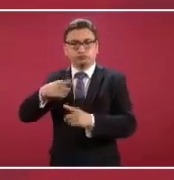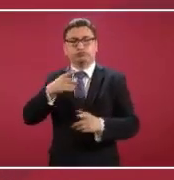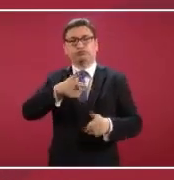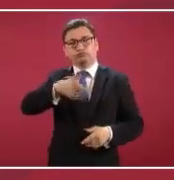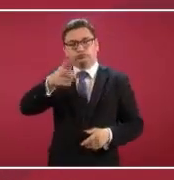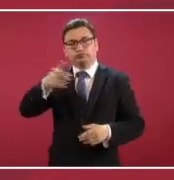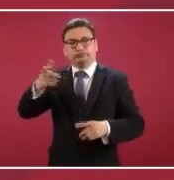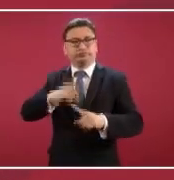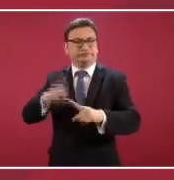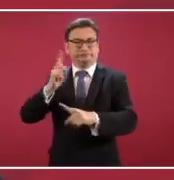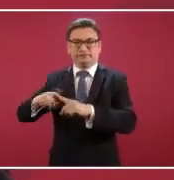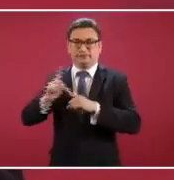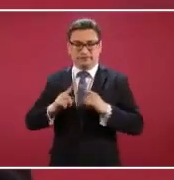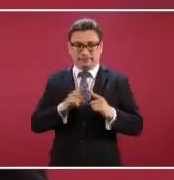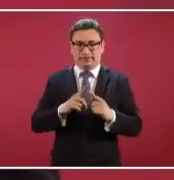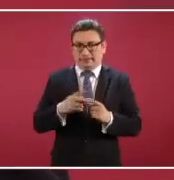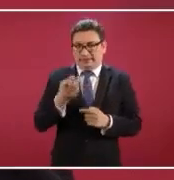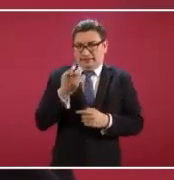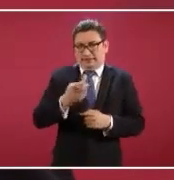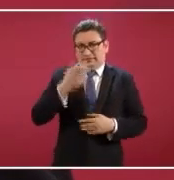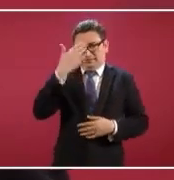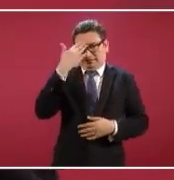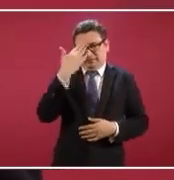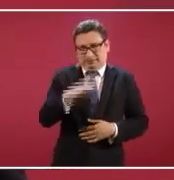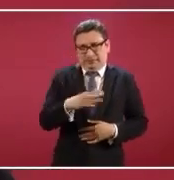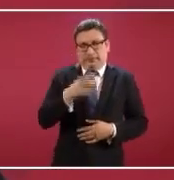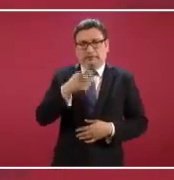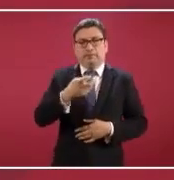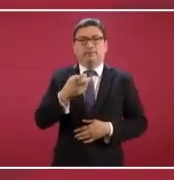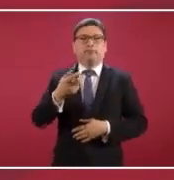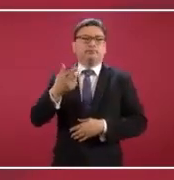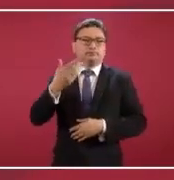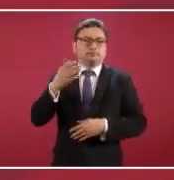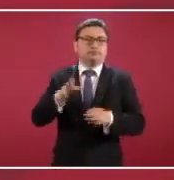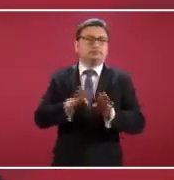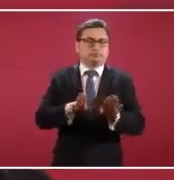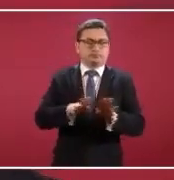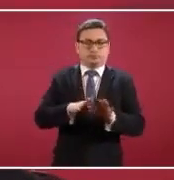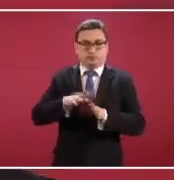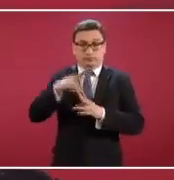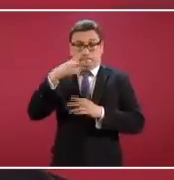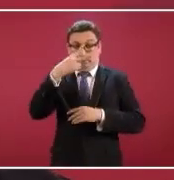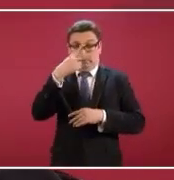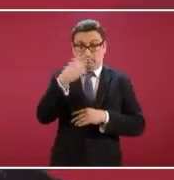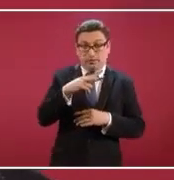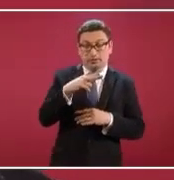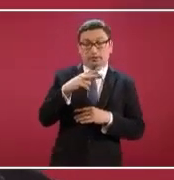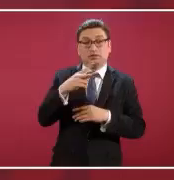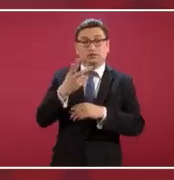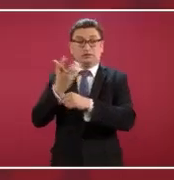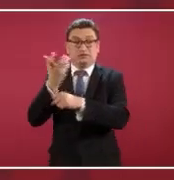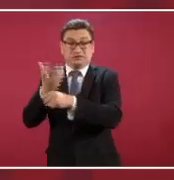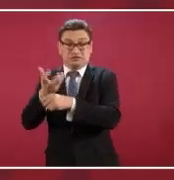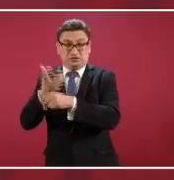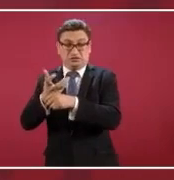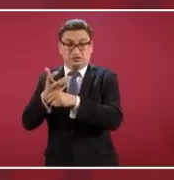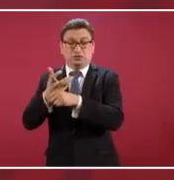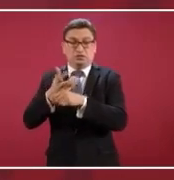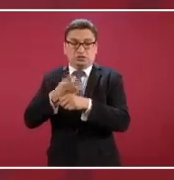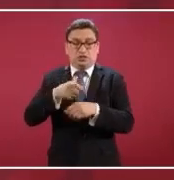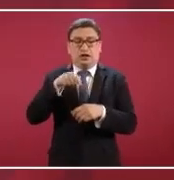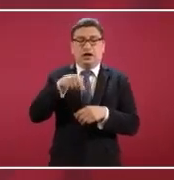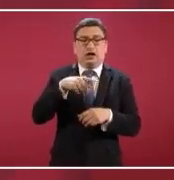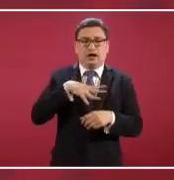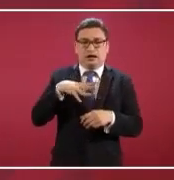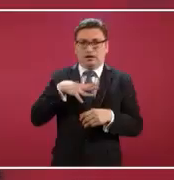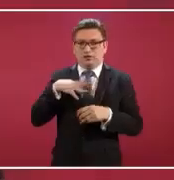que, como ustedes saben, ha sido motivo de que incluso se integre entre México y Estados Unidos un grupo de alto nivel